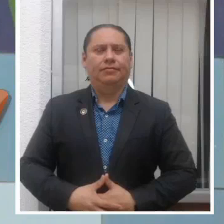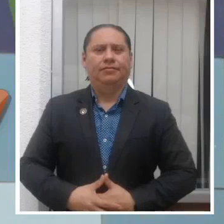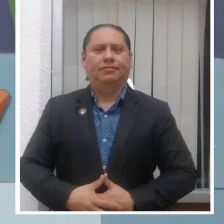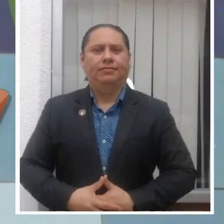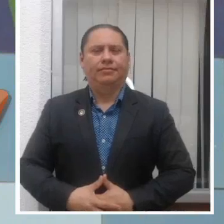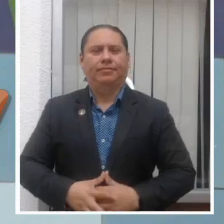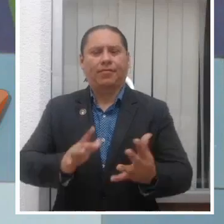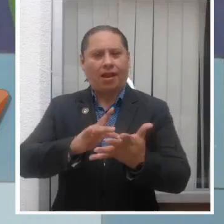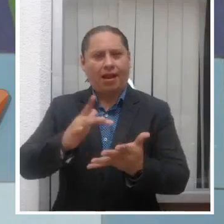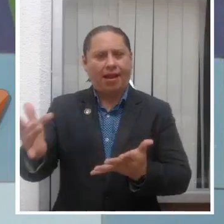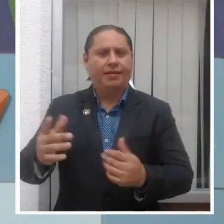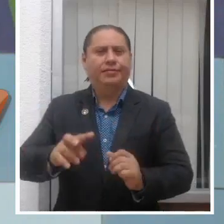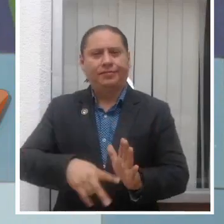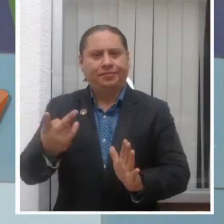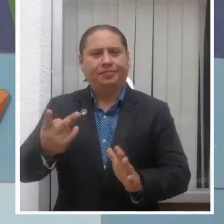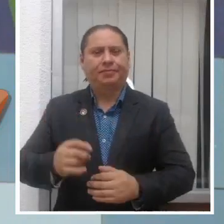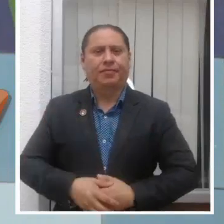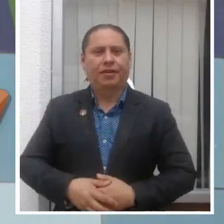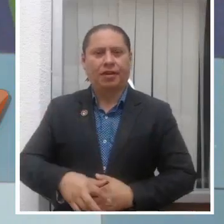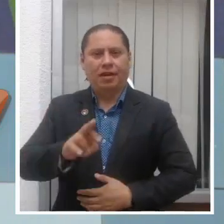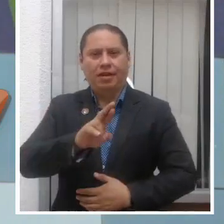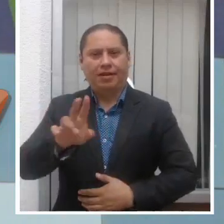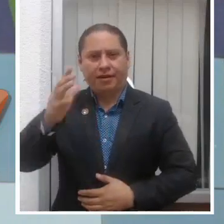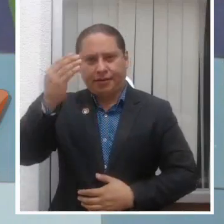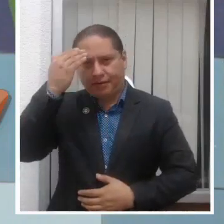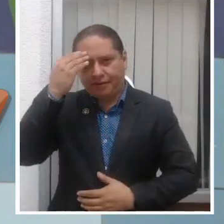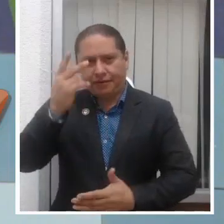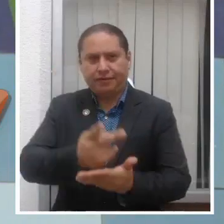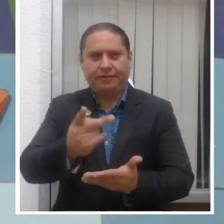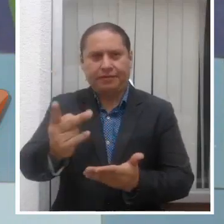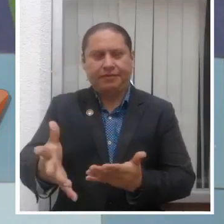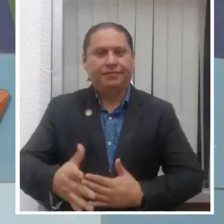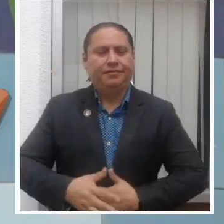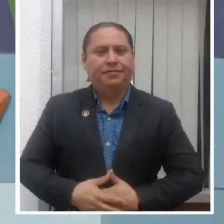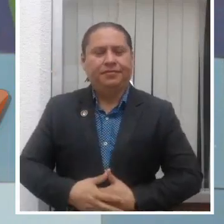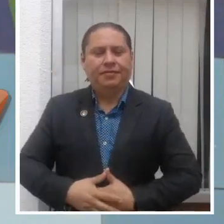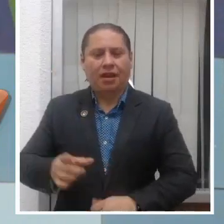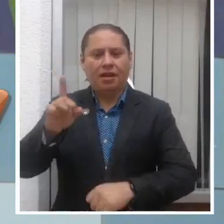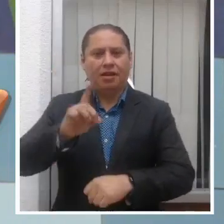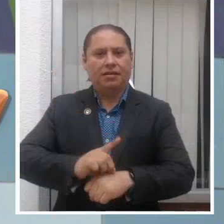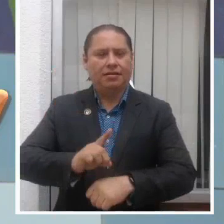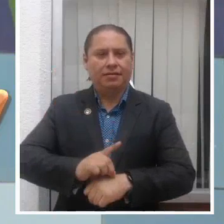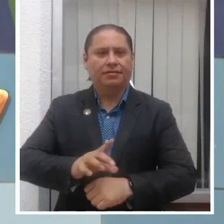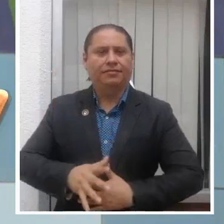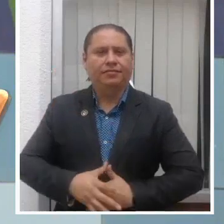Quiero agradecer de nuevo este reconocimiento en este día,